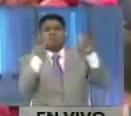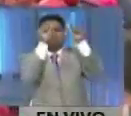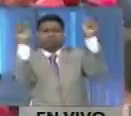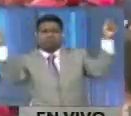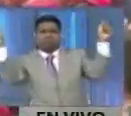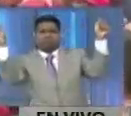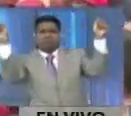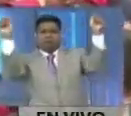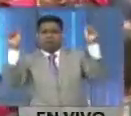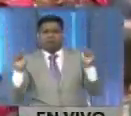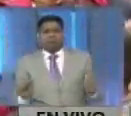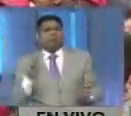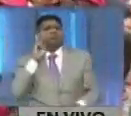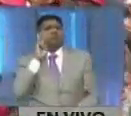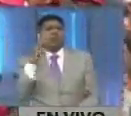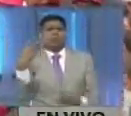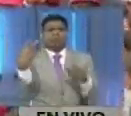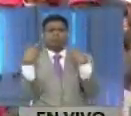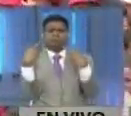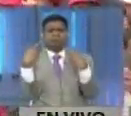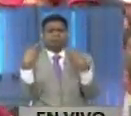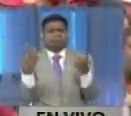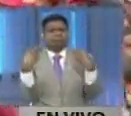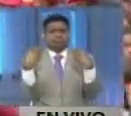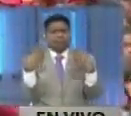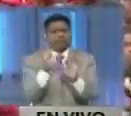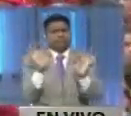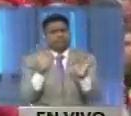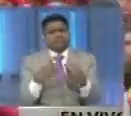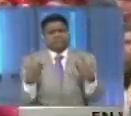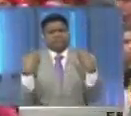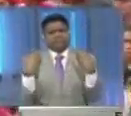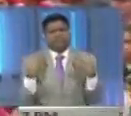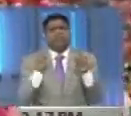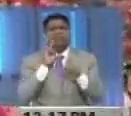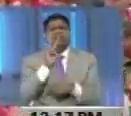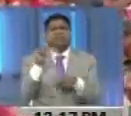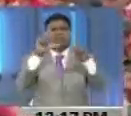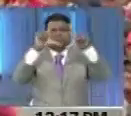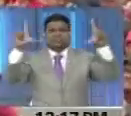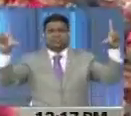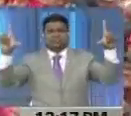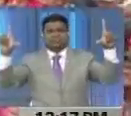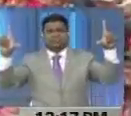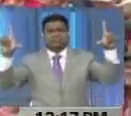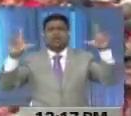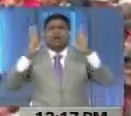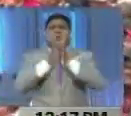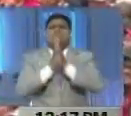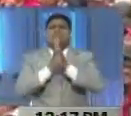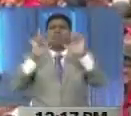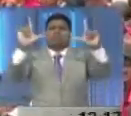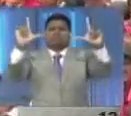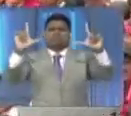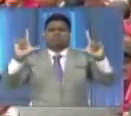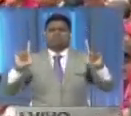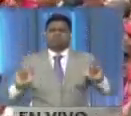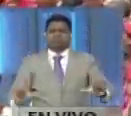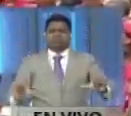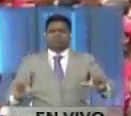Que los de atrás no ven, compa, ahí ven. Esa que dice aquí. Bájela, bájale un pelo para que la gente vea.